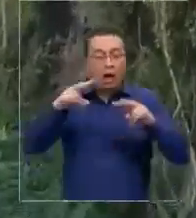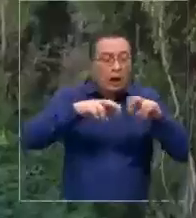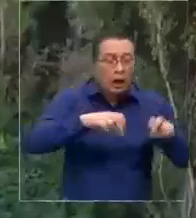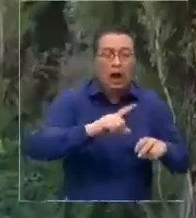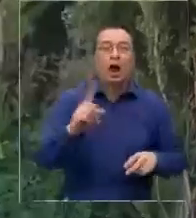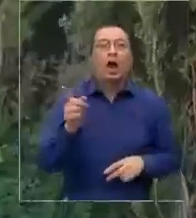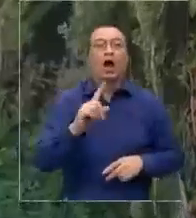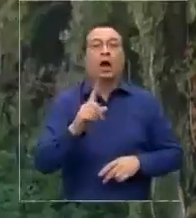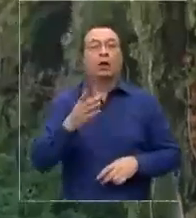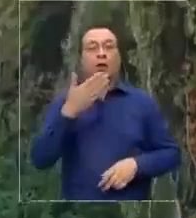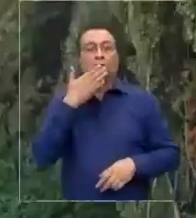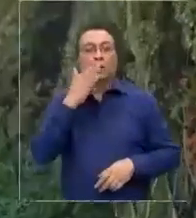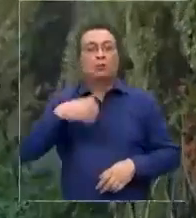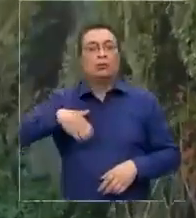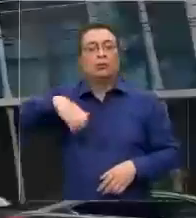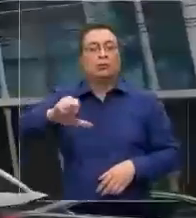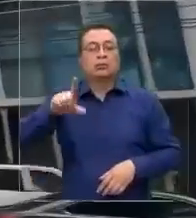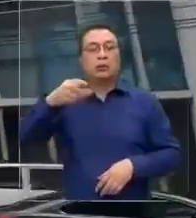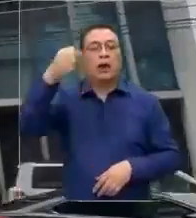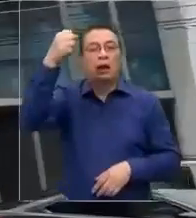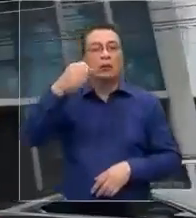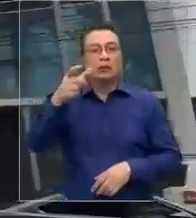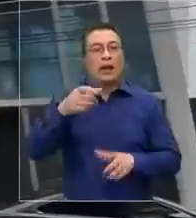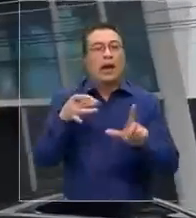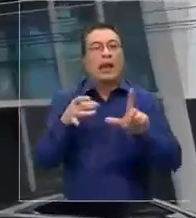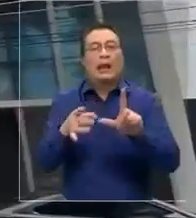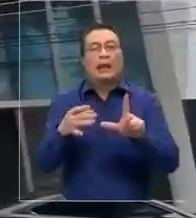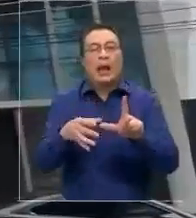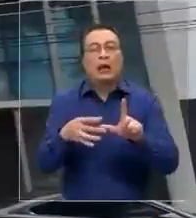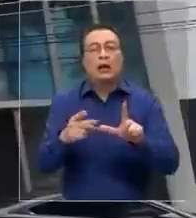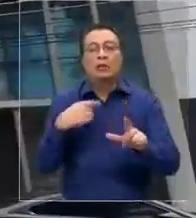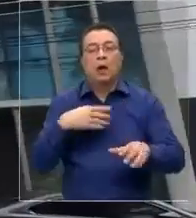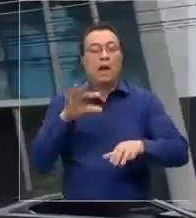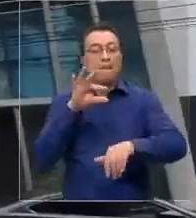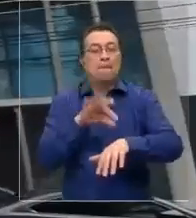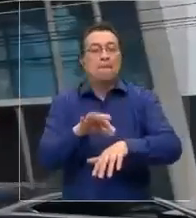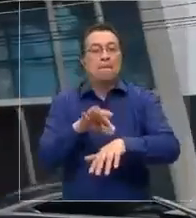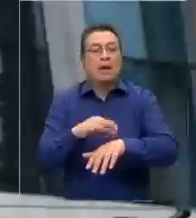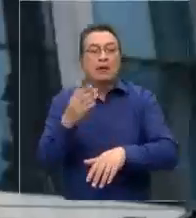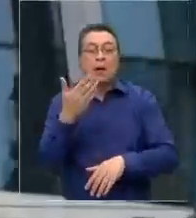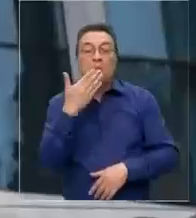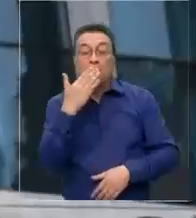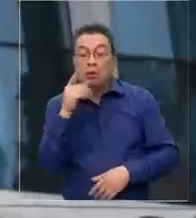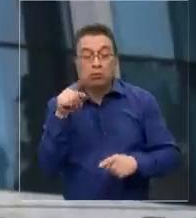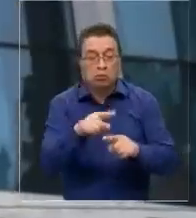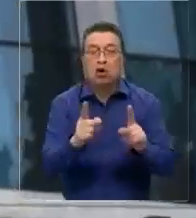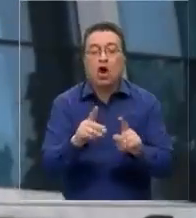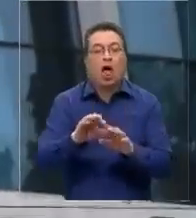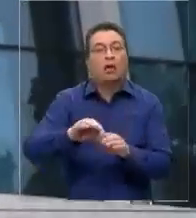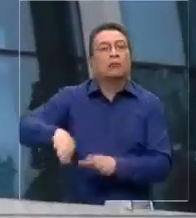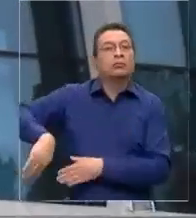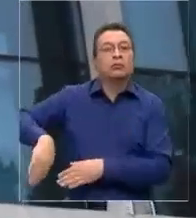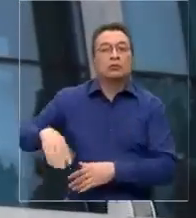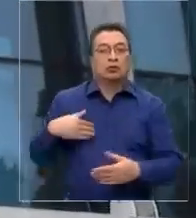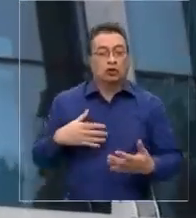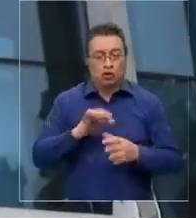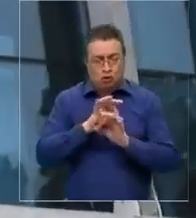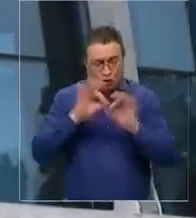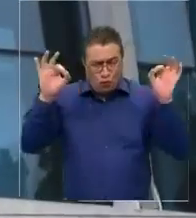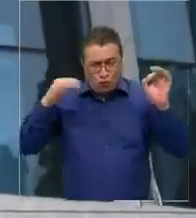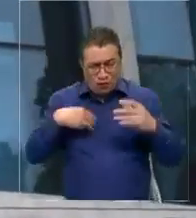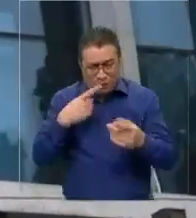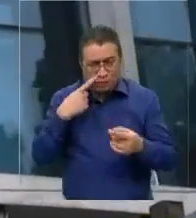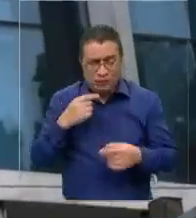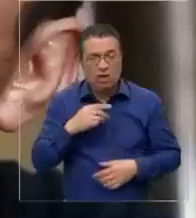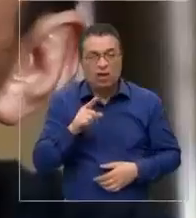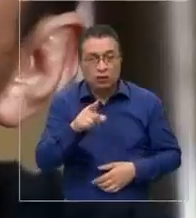por la Brigada de Homicidios de Linares y nunca estuvo a la vista de los médicos legistas. Nunca estuvo en sus manos. Y yo le